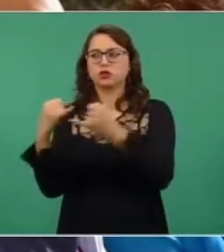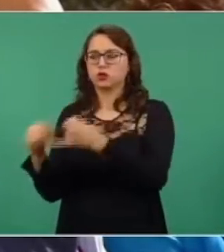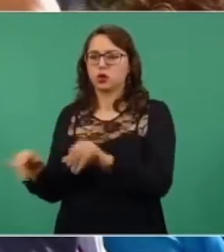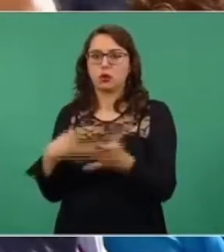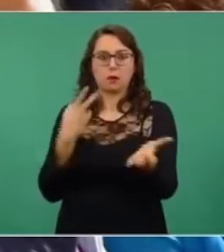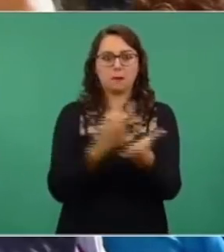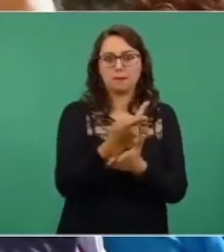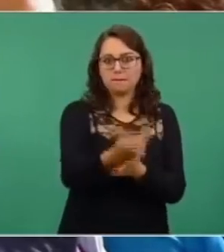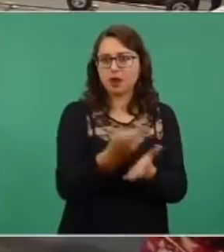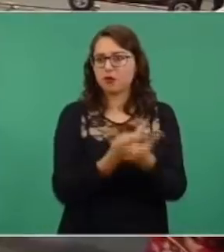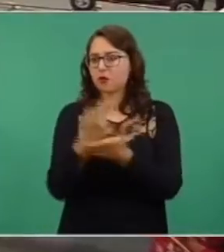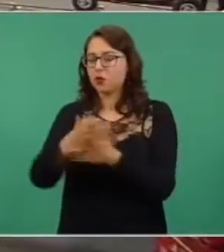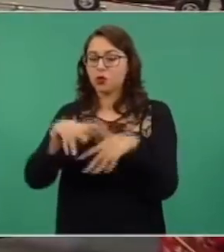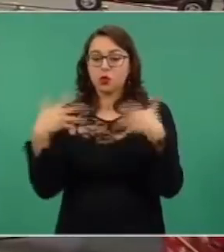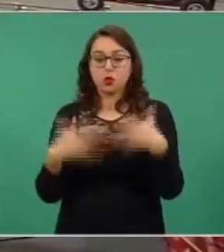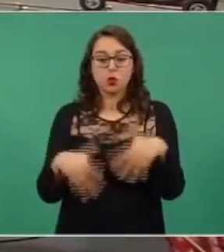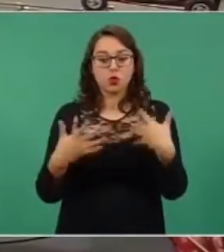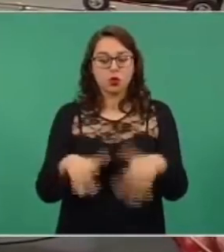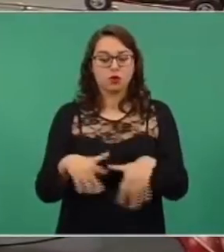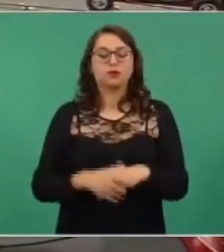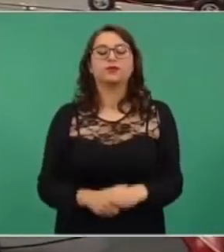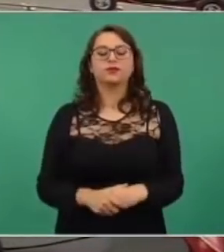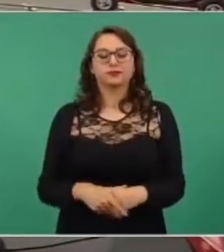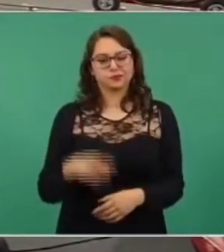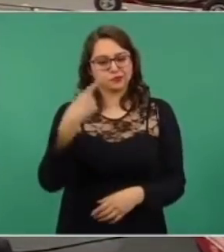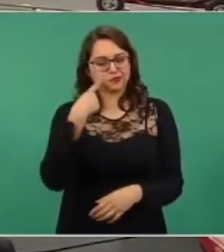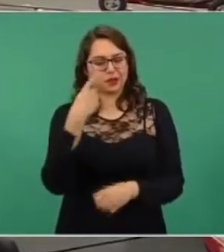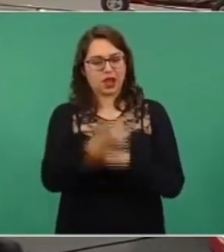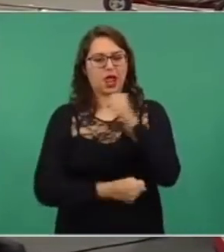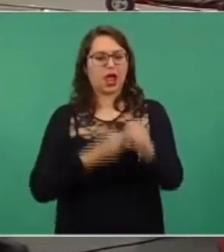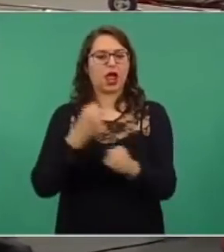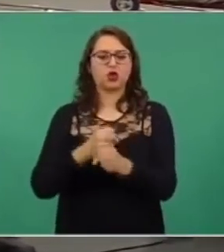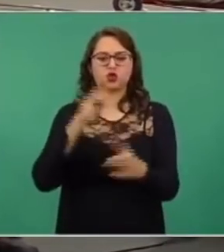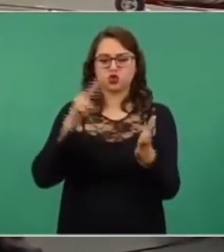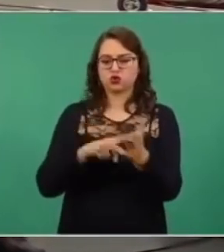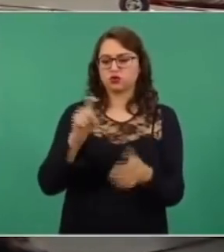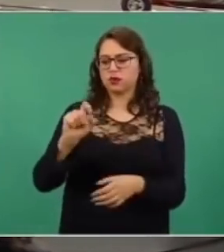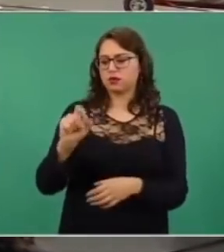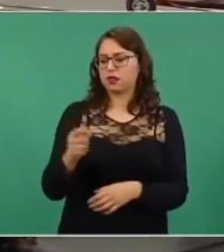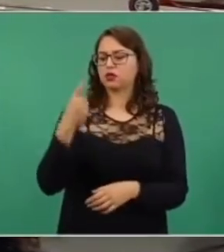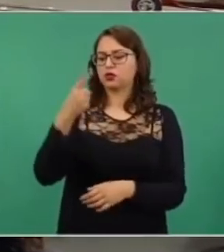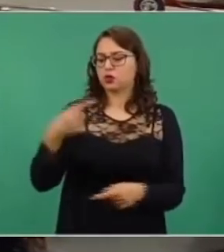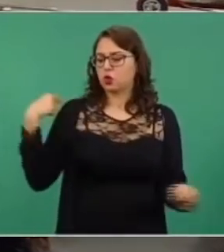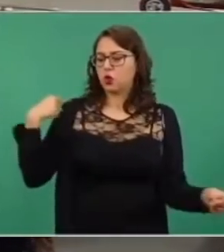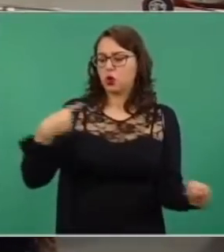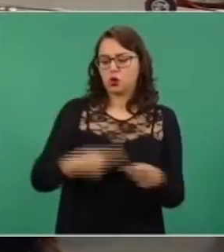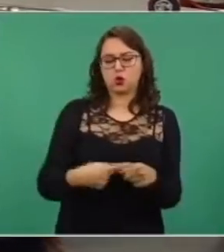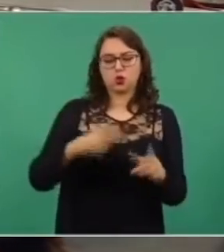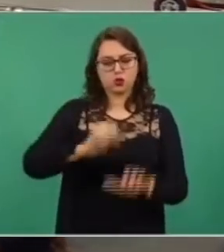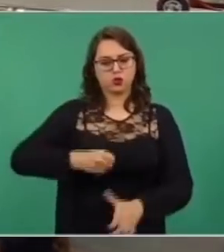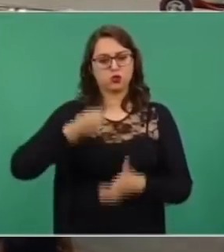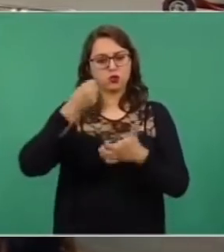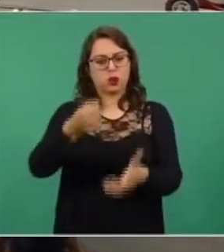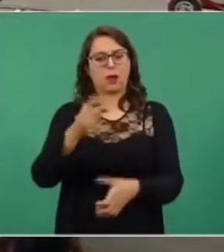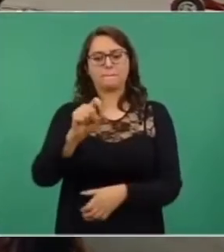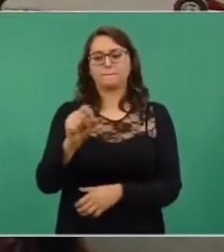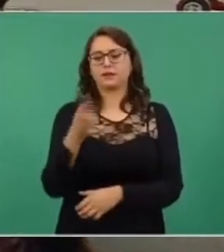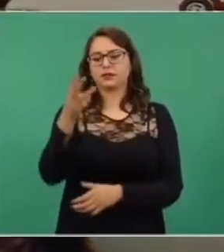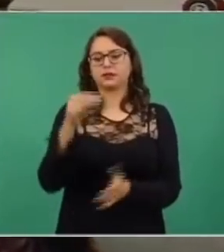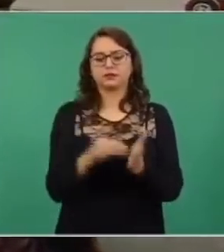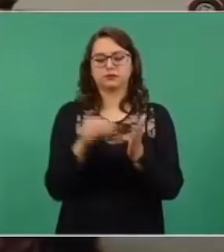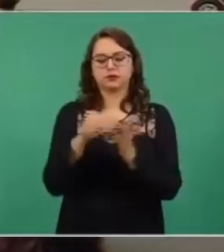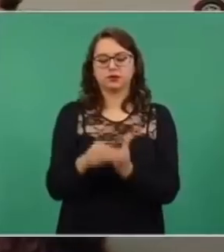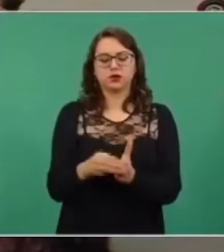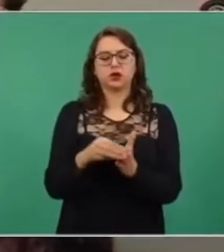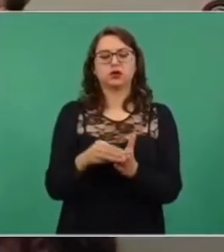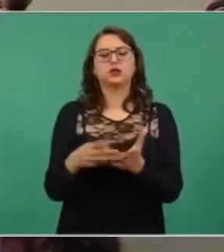quiero preguntar. En el 2021, es decir, este año, se han destinado para estos proyectos 23,000 millones de